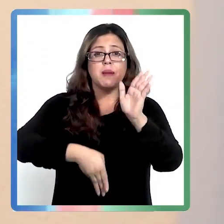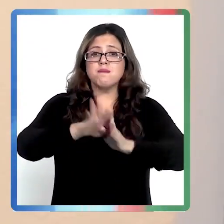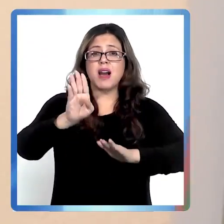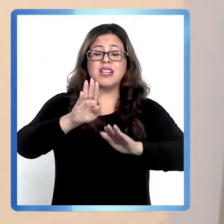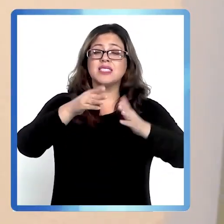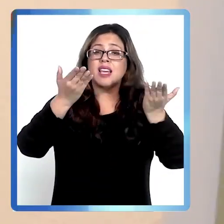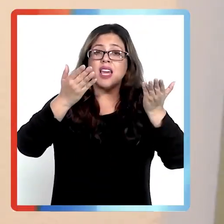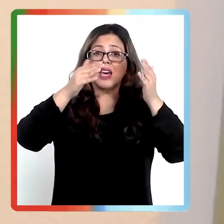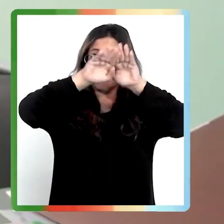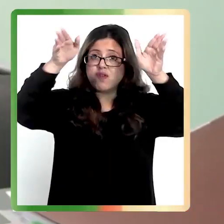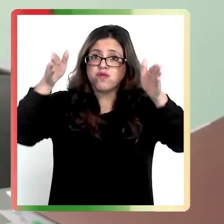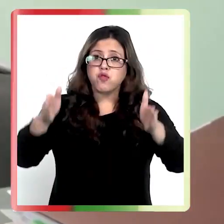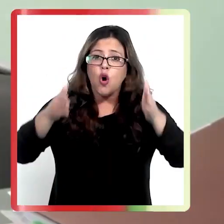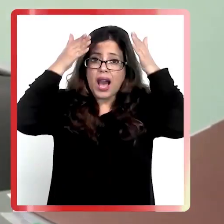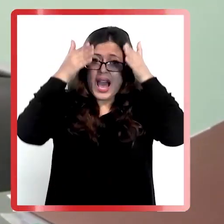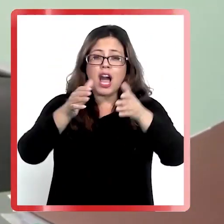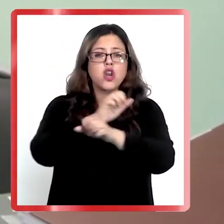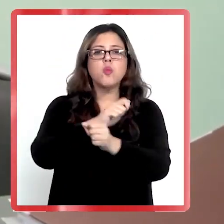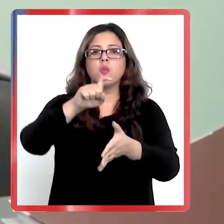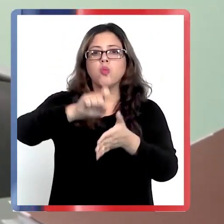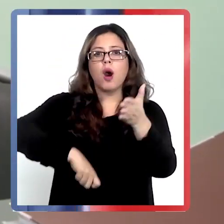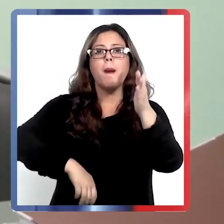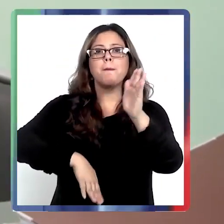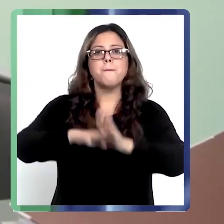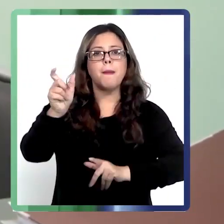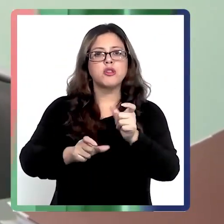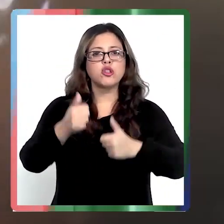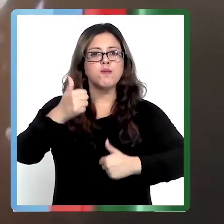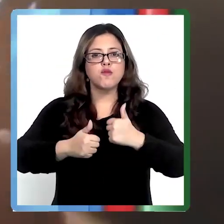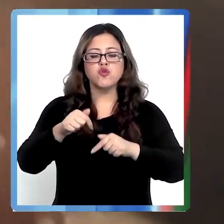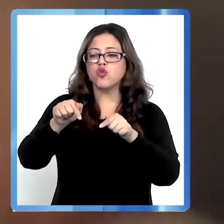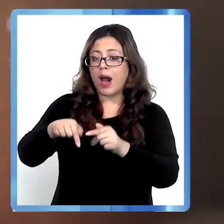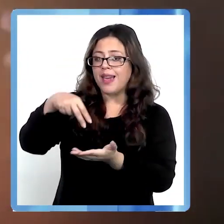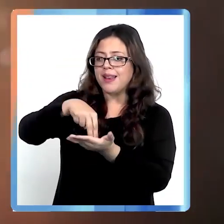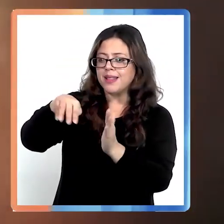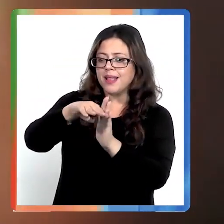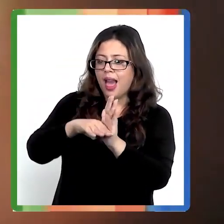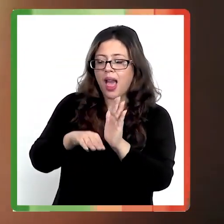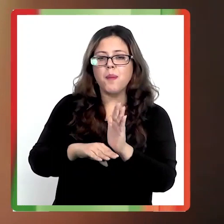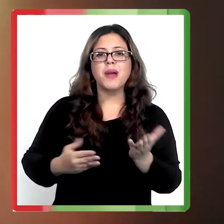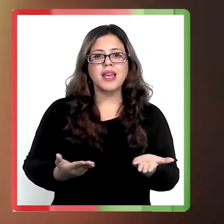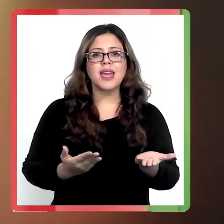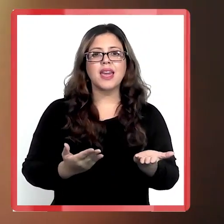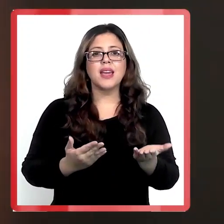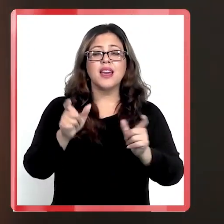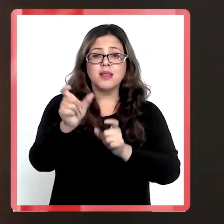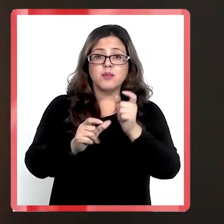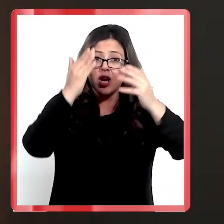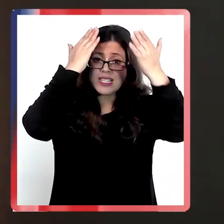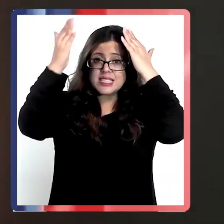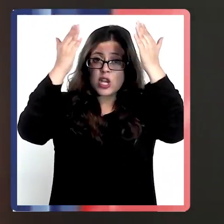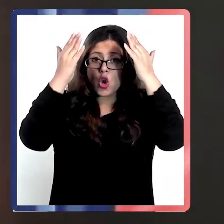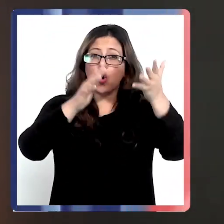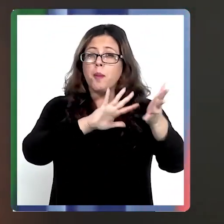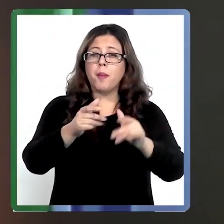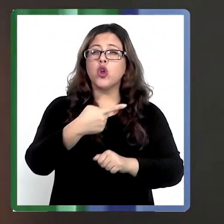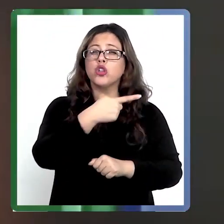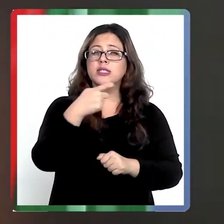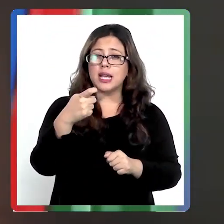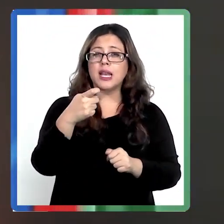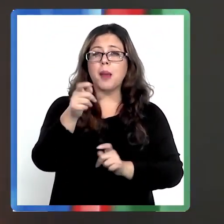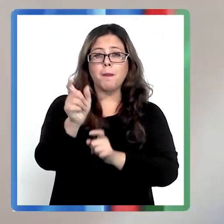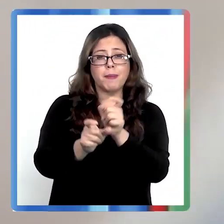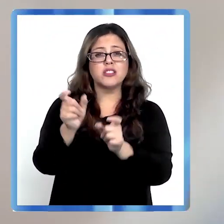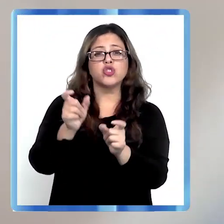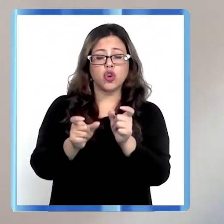box de atención, por lo que no se puede contratar más personal. Tenemos una lista de espera de psicólogos que bordea más de